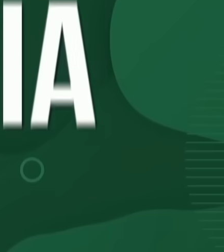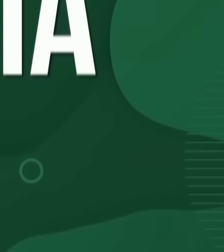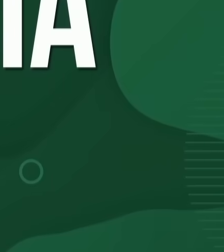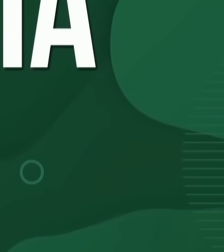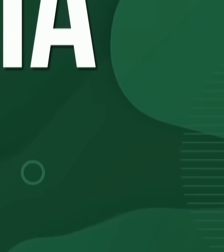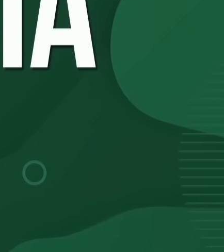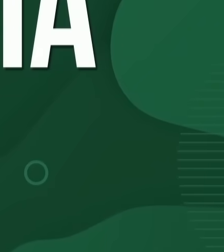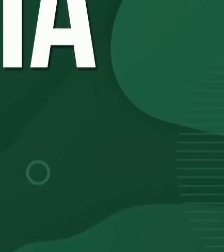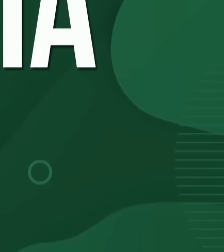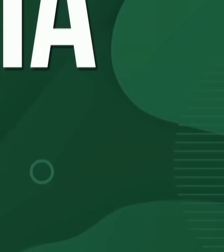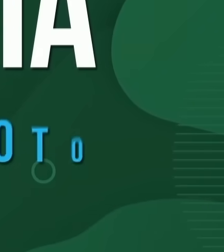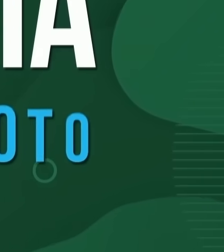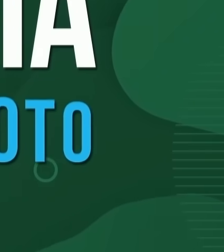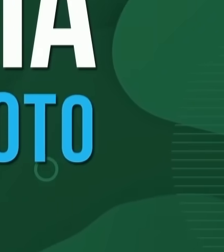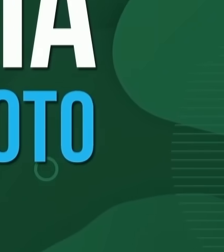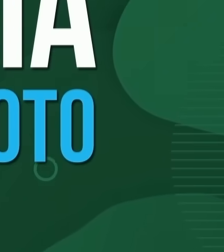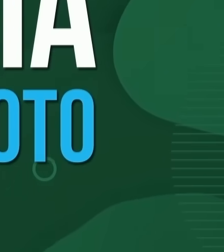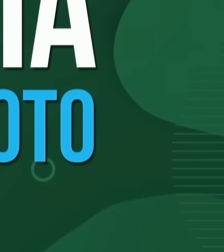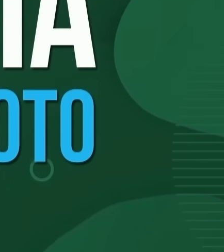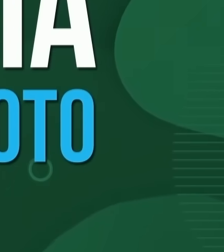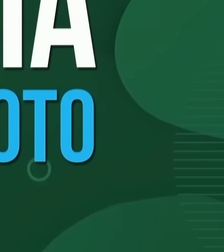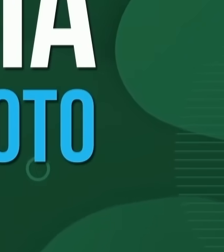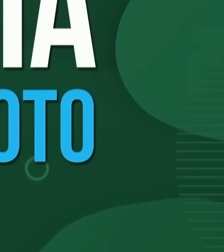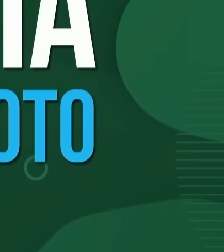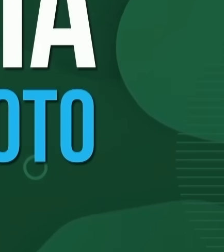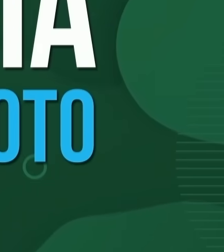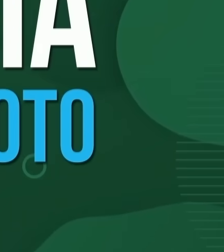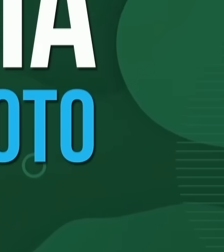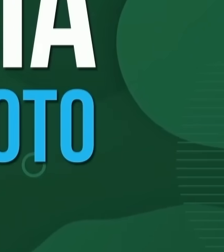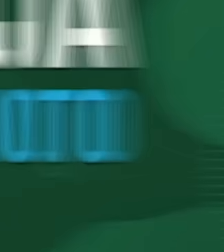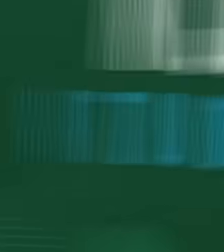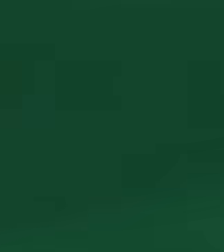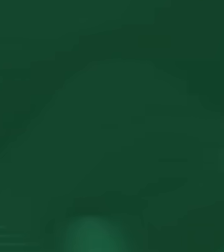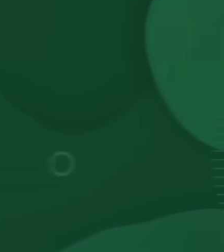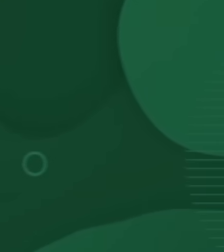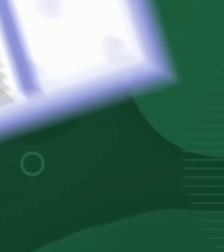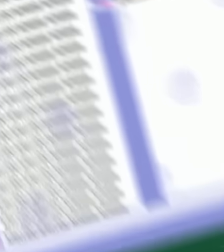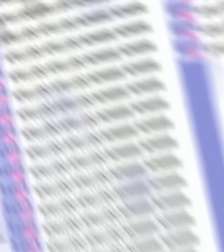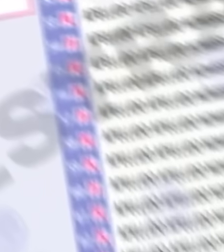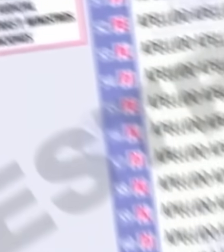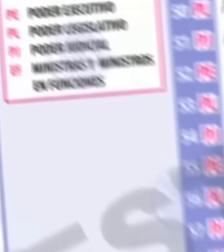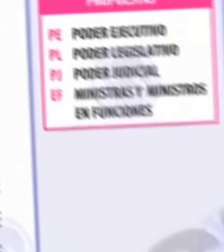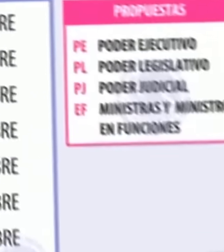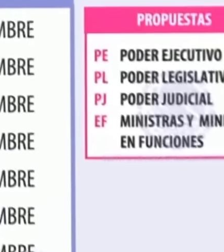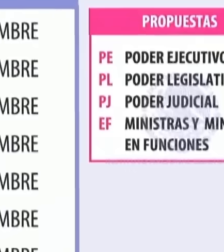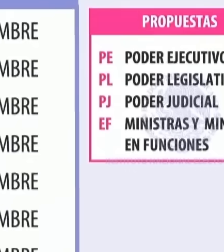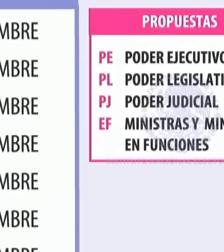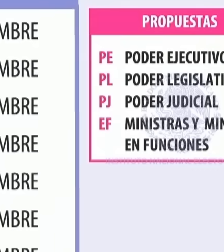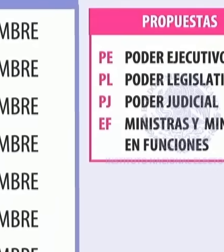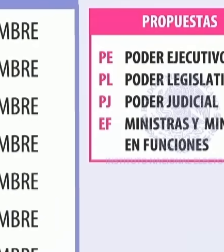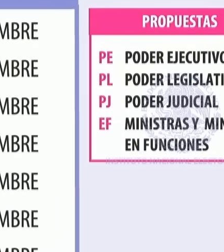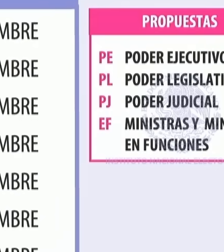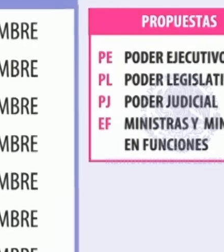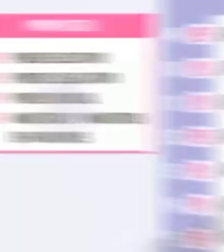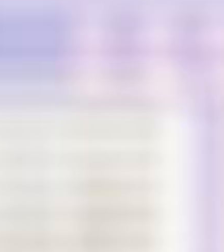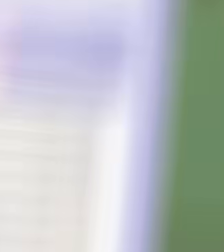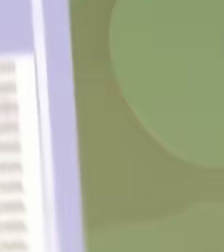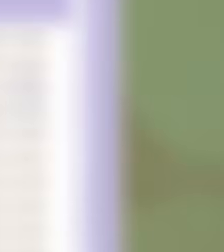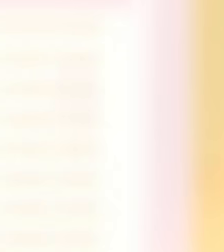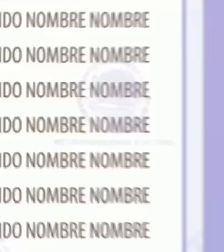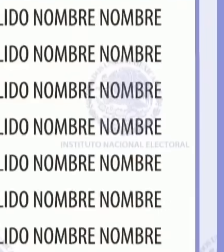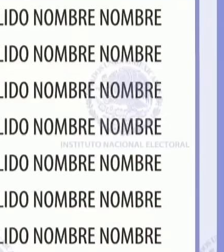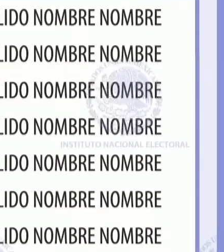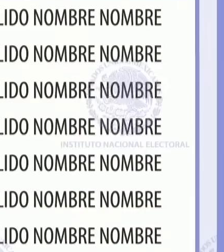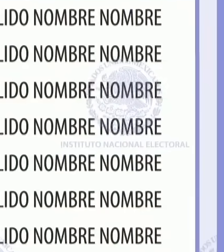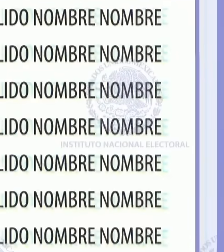con ritmo y conciencia tú eliges con tu voto. Del lado izquierdo verás a mujeres, del lado